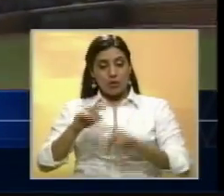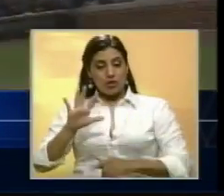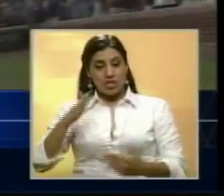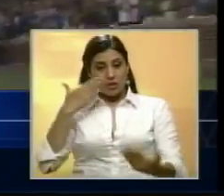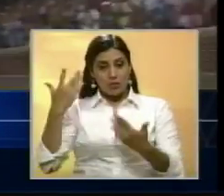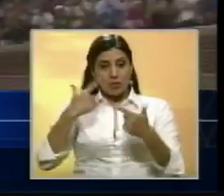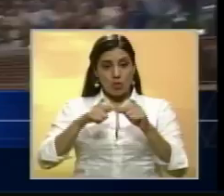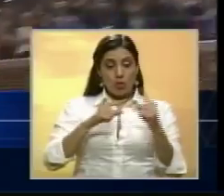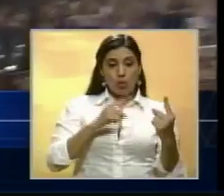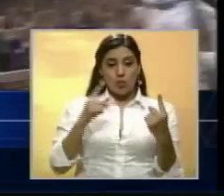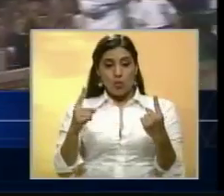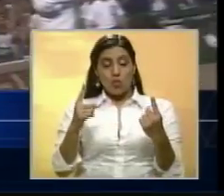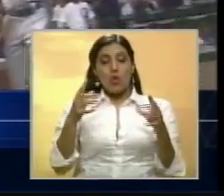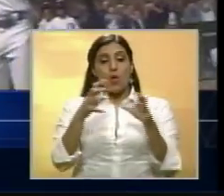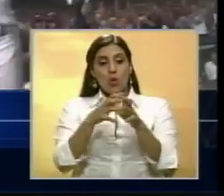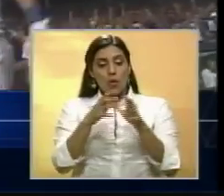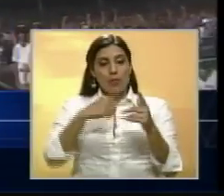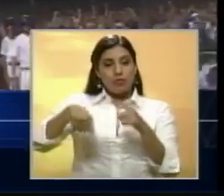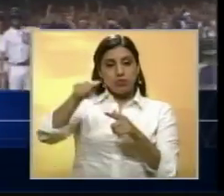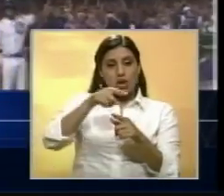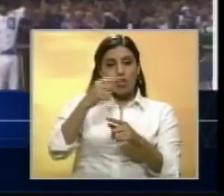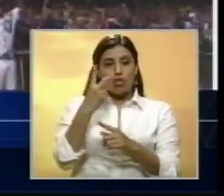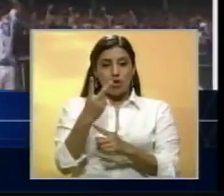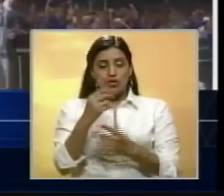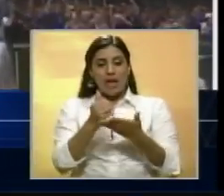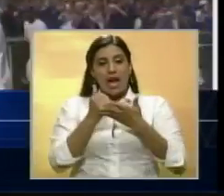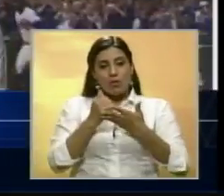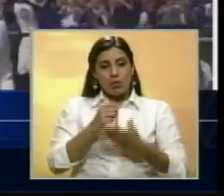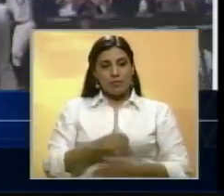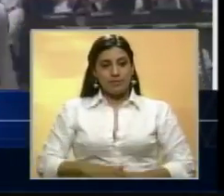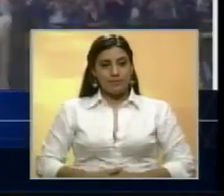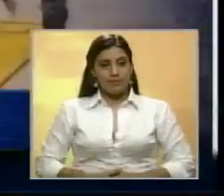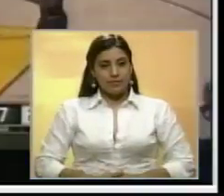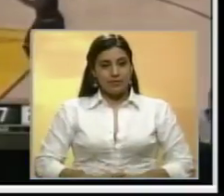se fue de 1-1 con cuadrangular, 2 impulsadas y 1 anotada.